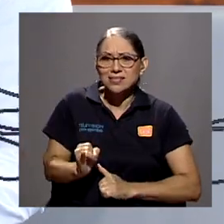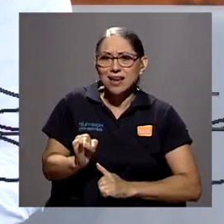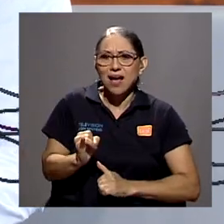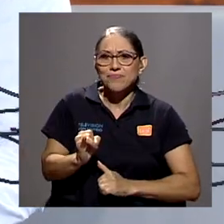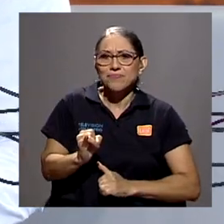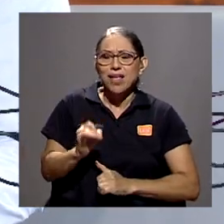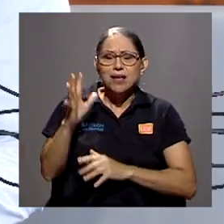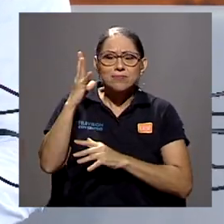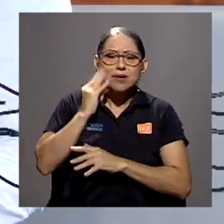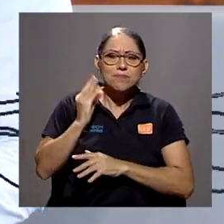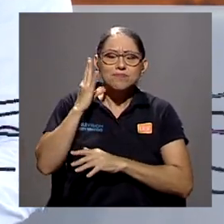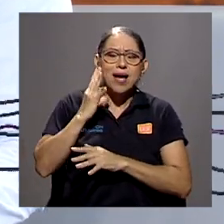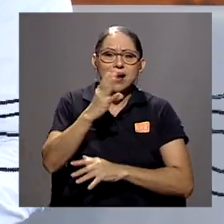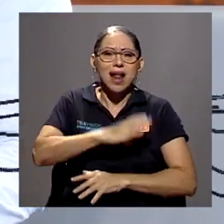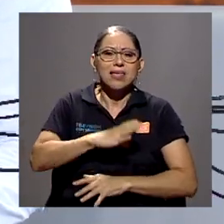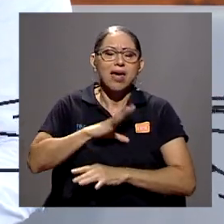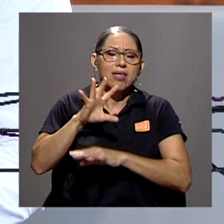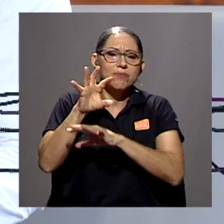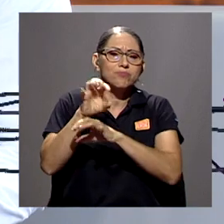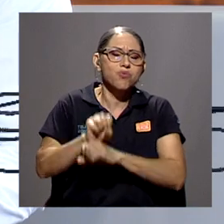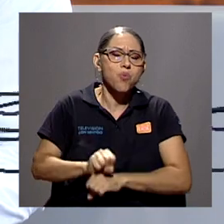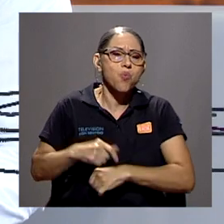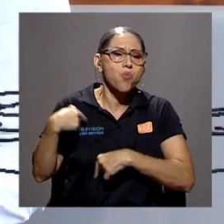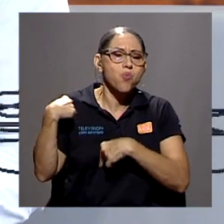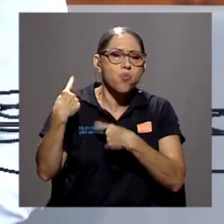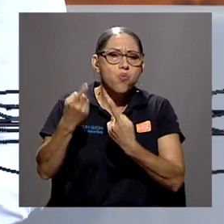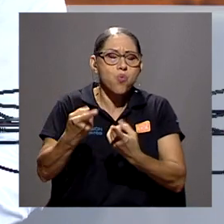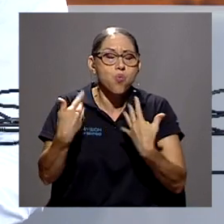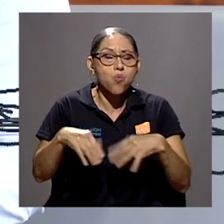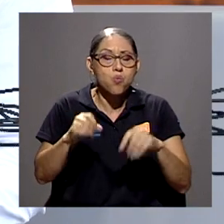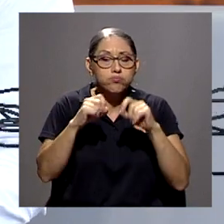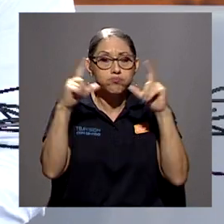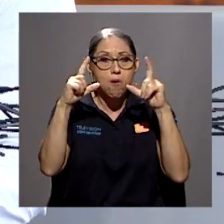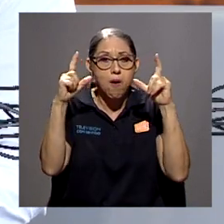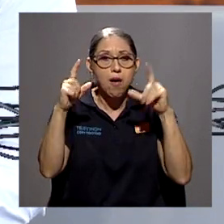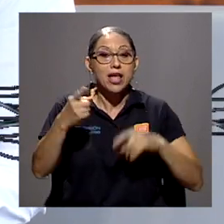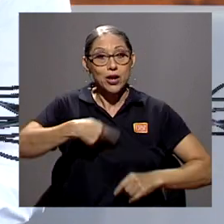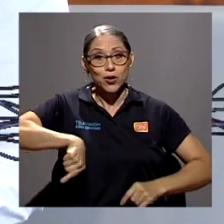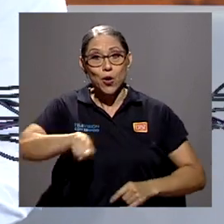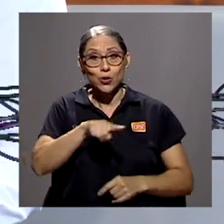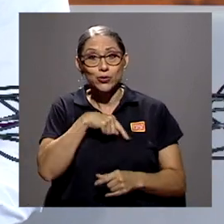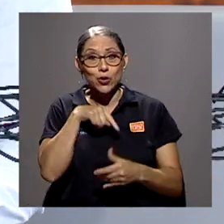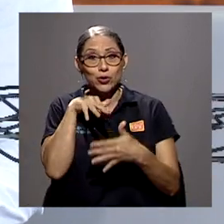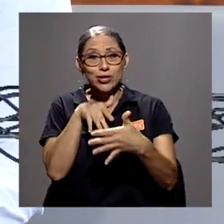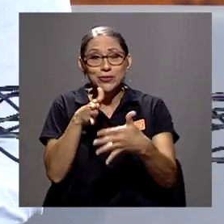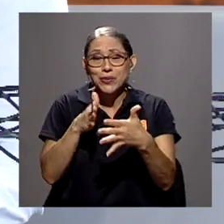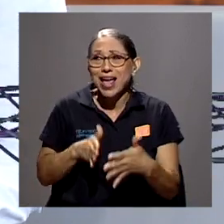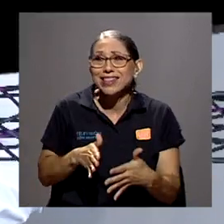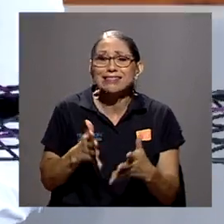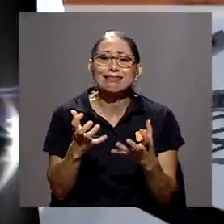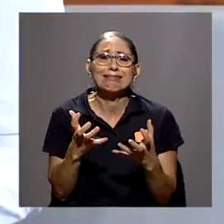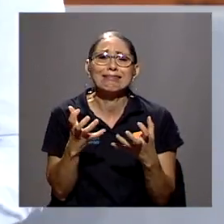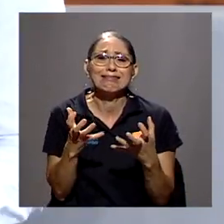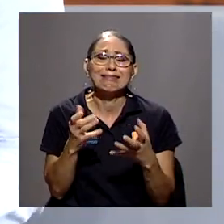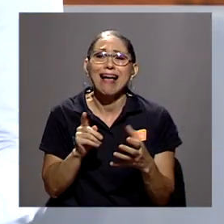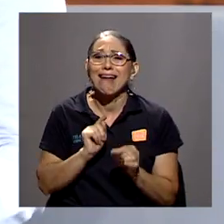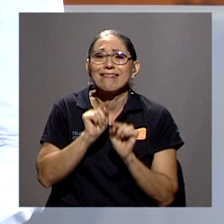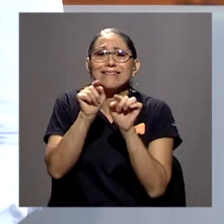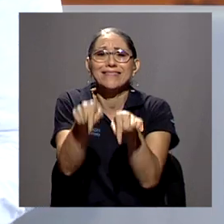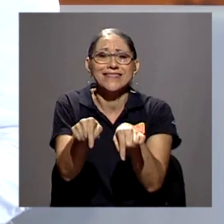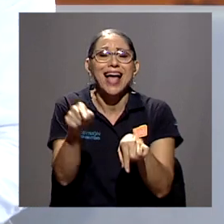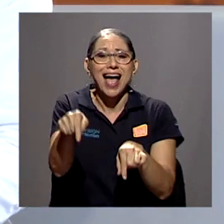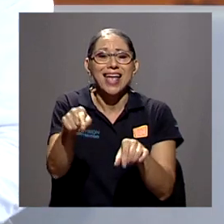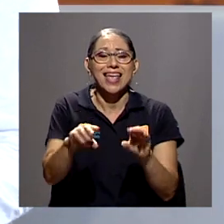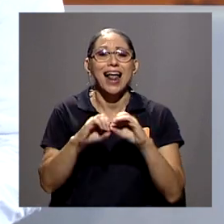orquesta es impresionante y nosotros desde que estamos estudiantes como que creo que añoramos inclusive tocar en orquesta heredia porque realmente